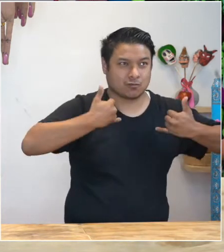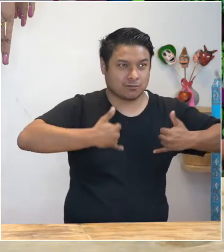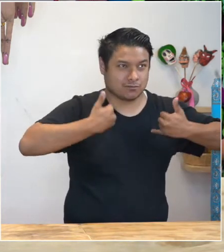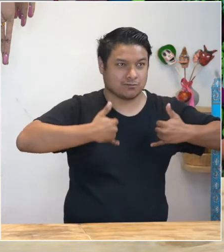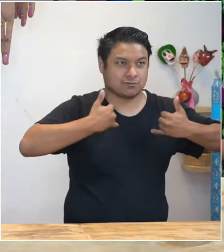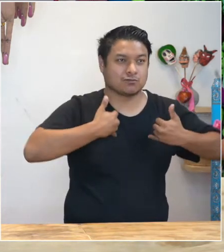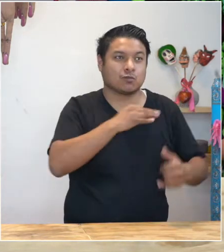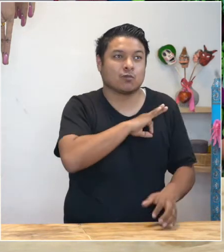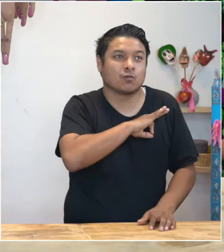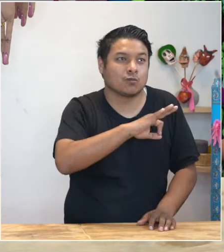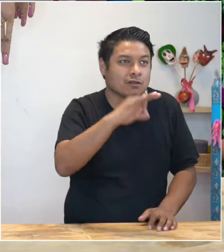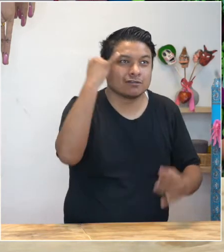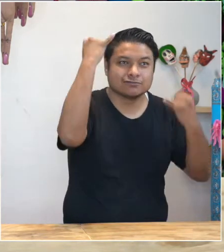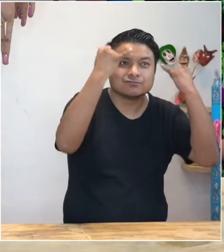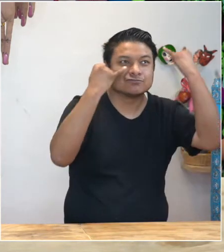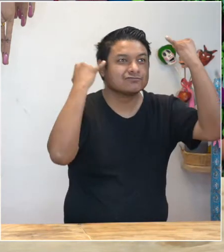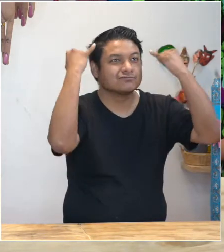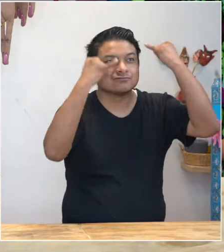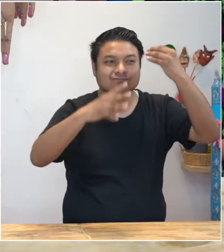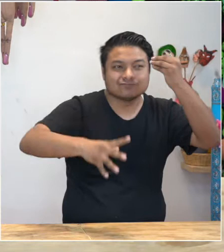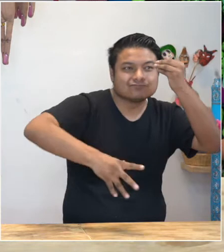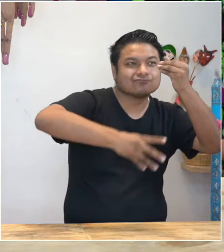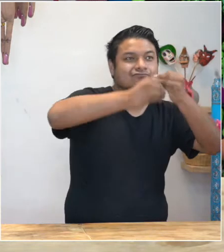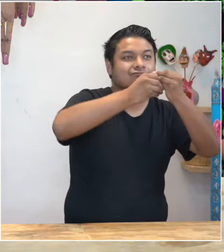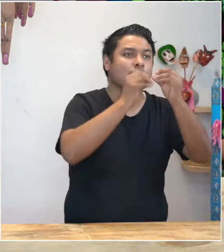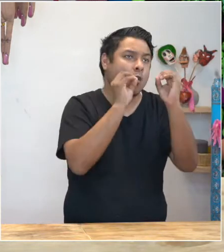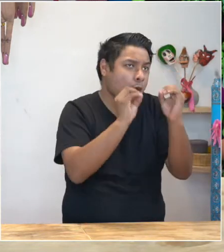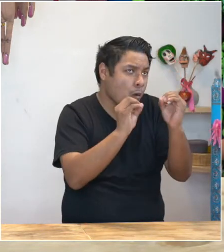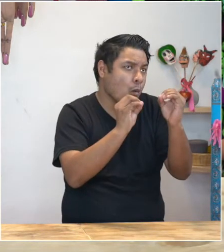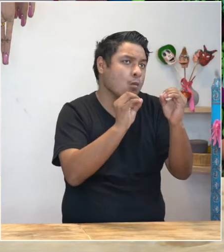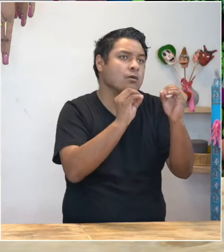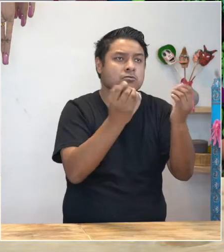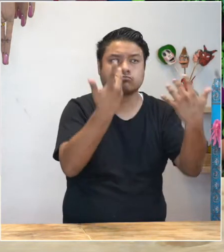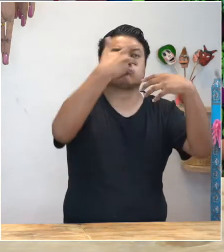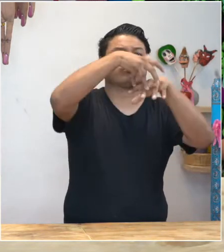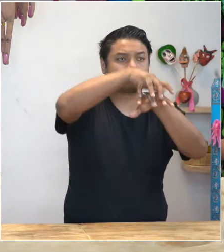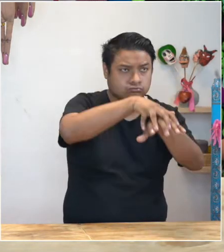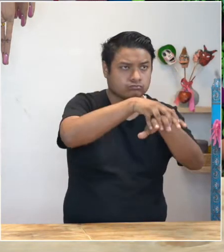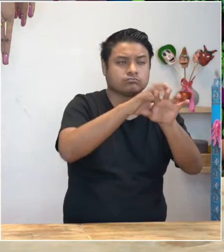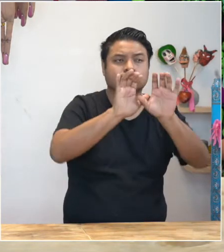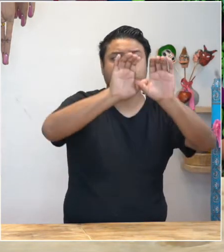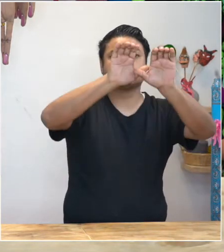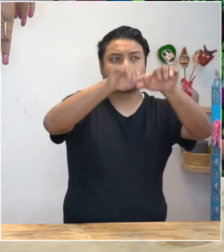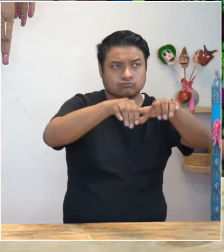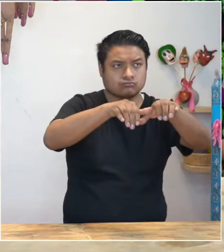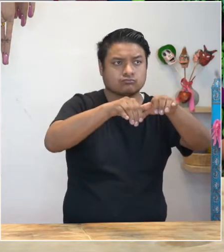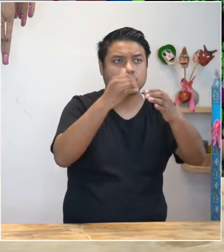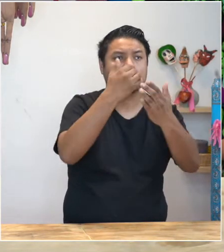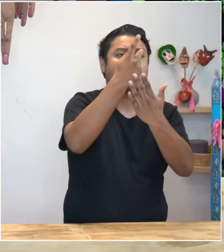comentaba, tenemos a niños y jóvenes sordos. Comenzamos a ver sus necesidades en esta parte